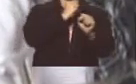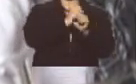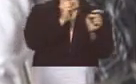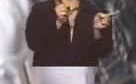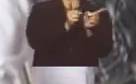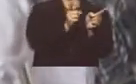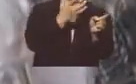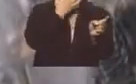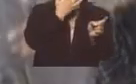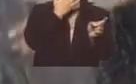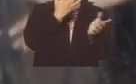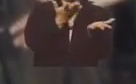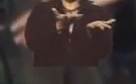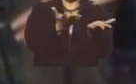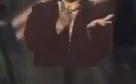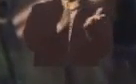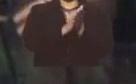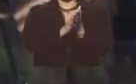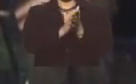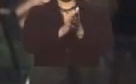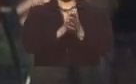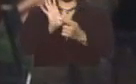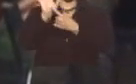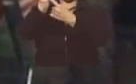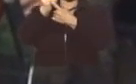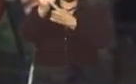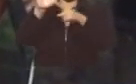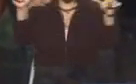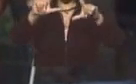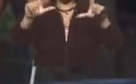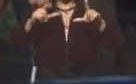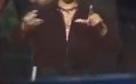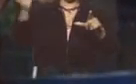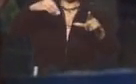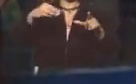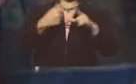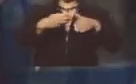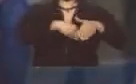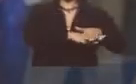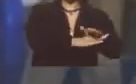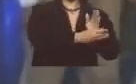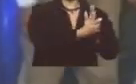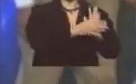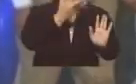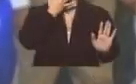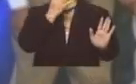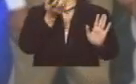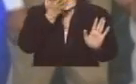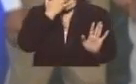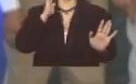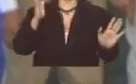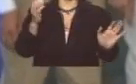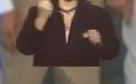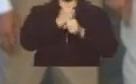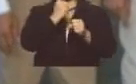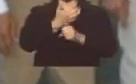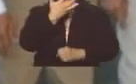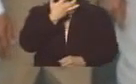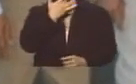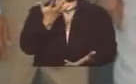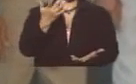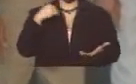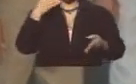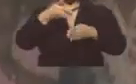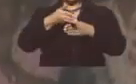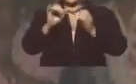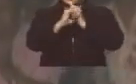hace trabajos que son los que están más en el tapete mediático, ¿verdad? Y bueno, que se conocen, por ejemplo, trabajos